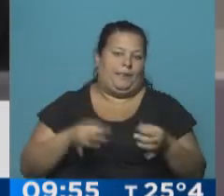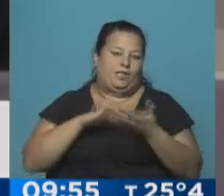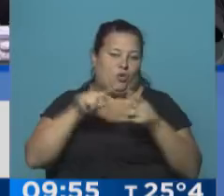tema